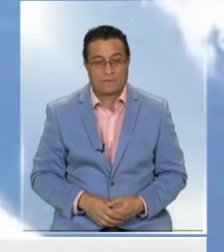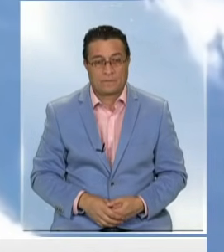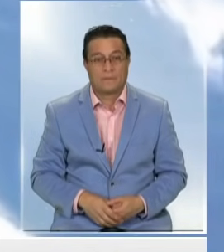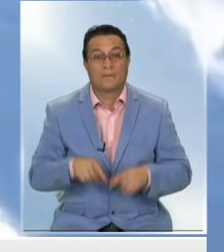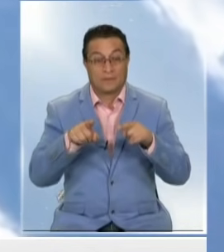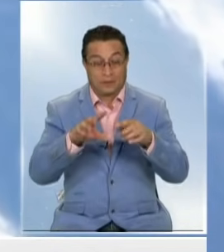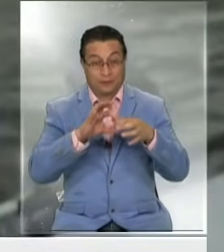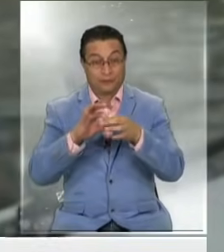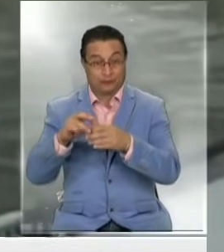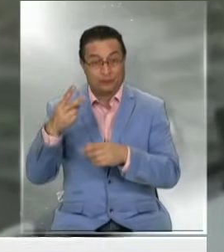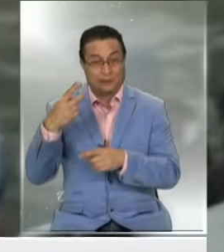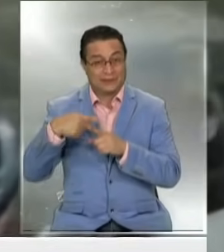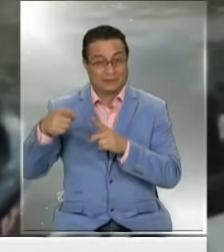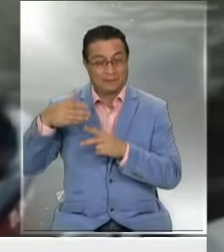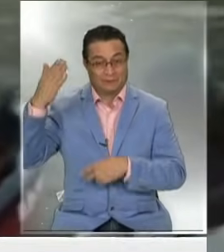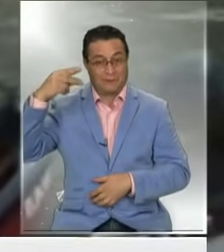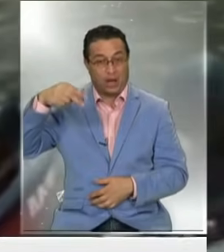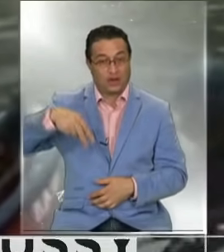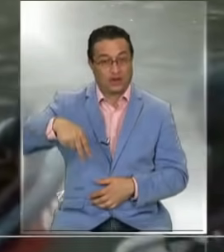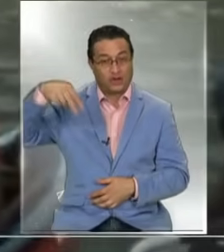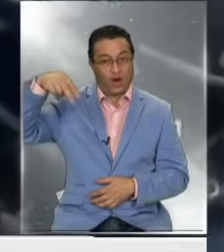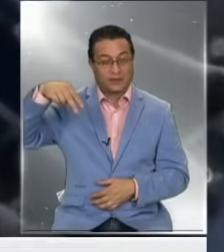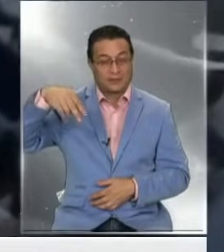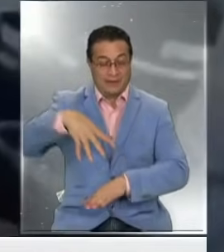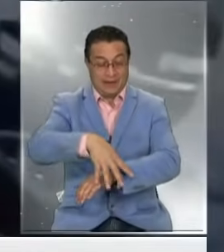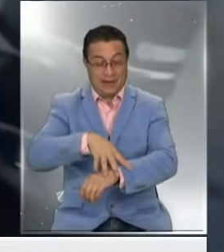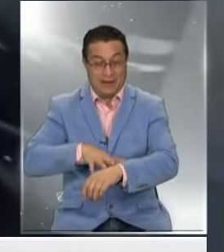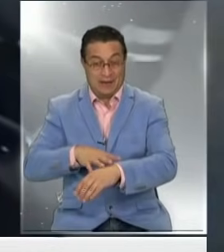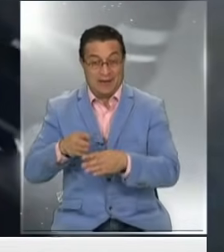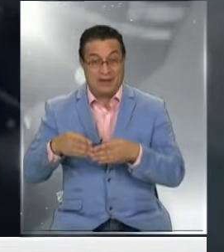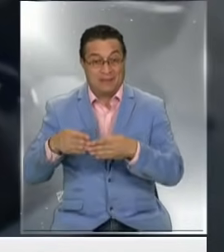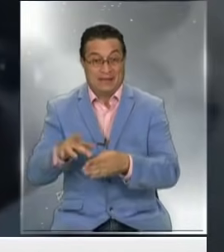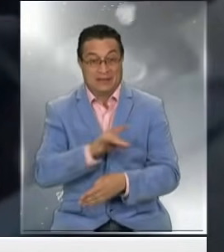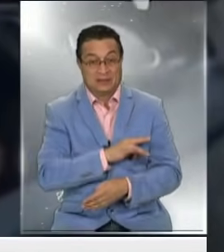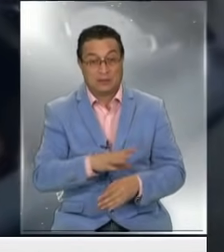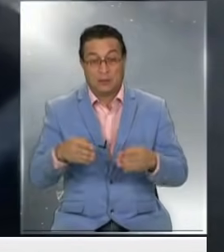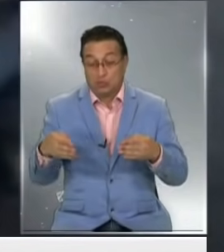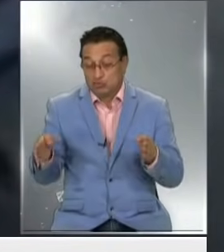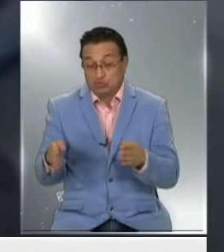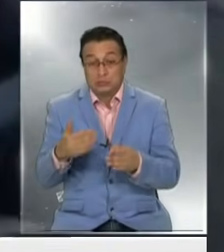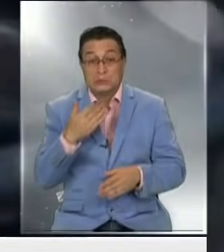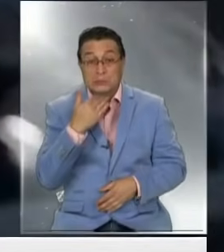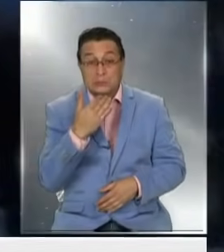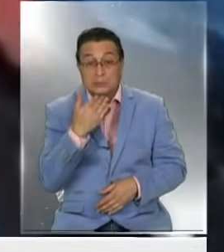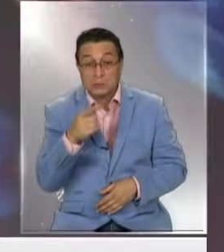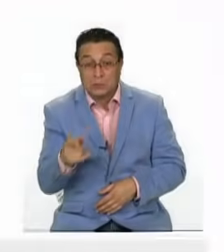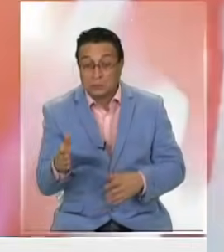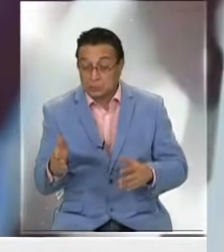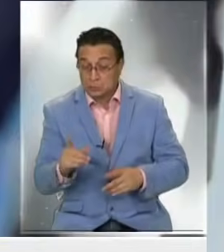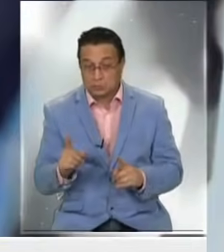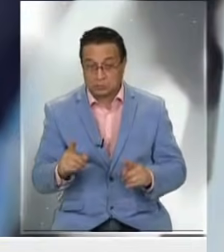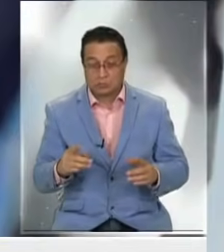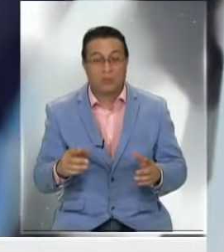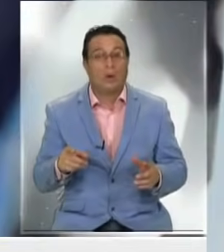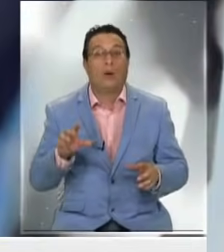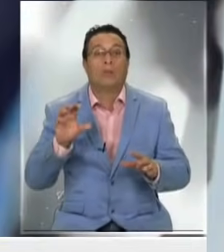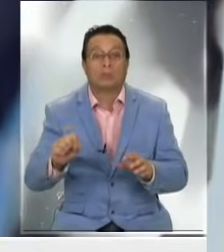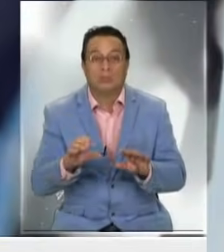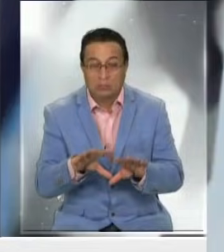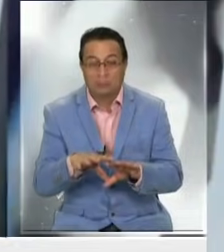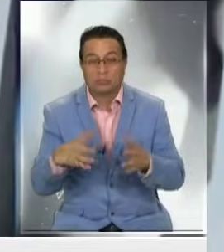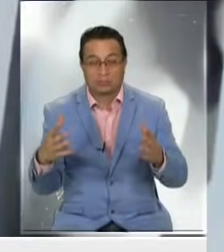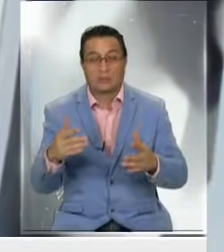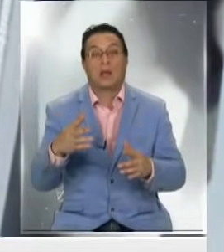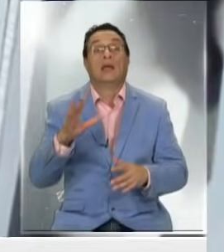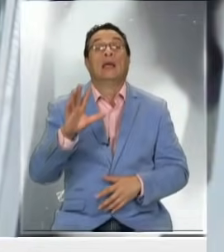Esto pasó hace un par de semanas en el norte. La Armada de Chile sorprendía a este humilde bote, que de humilde tenía bien poco. Tenía